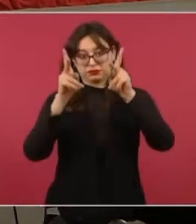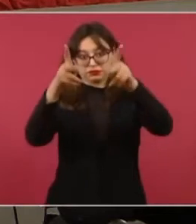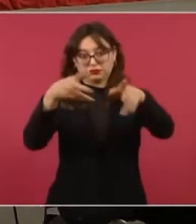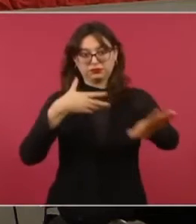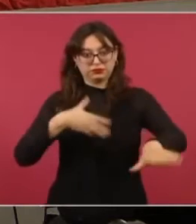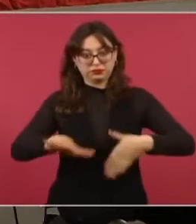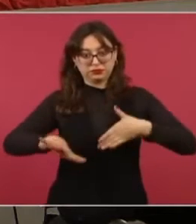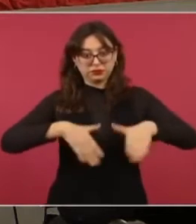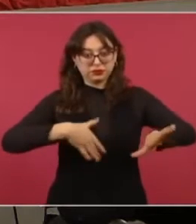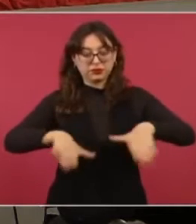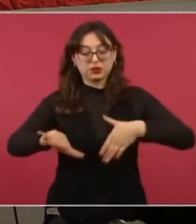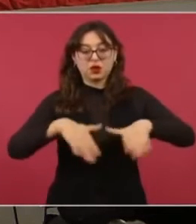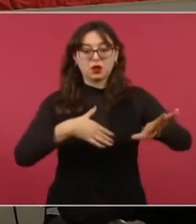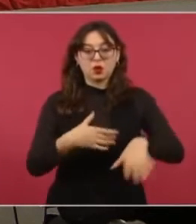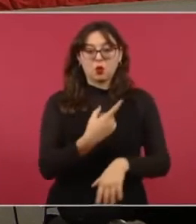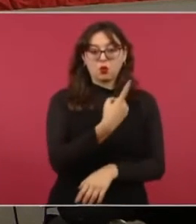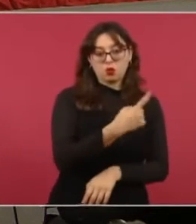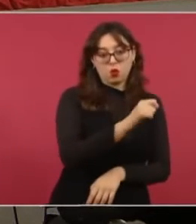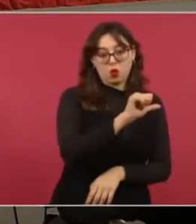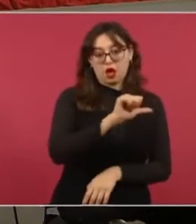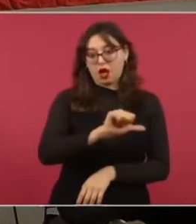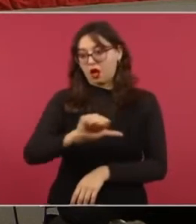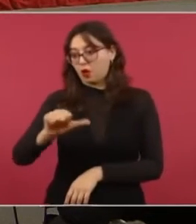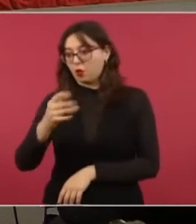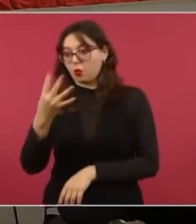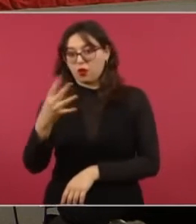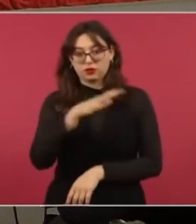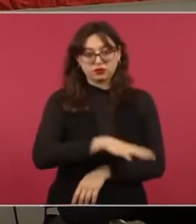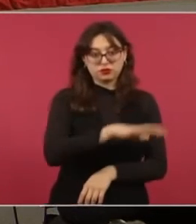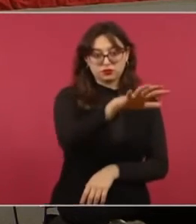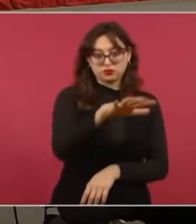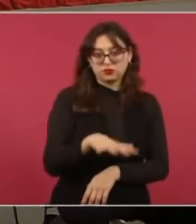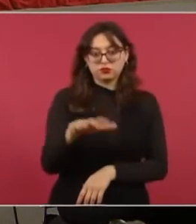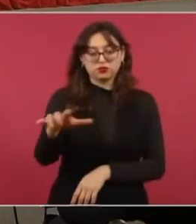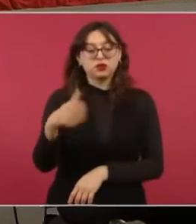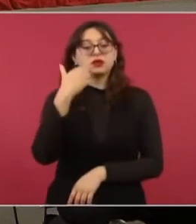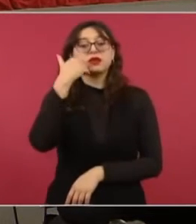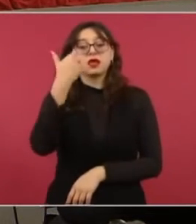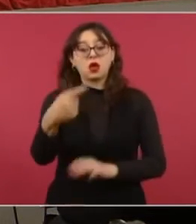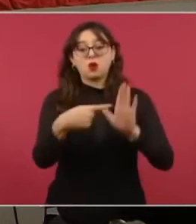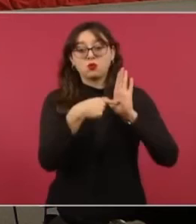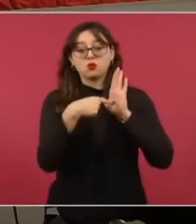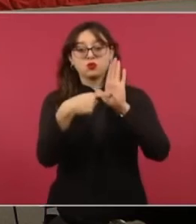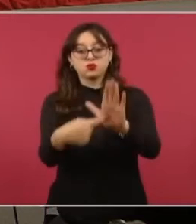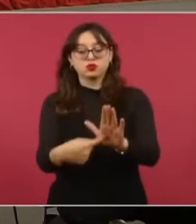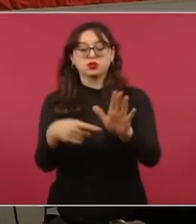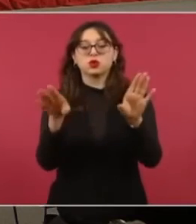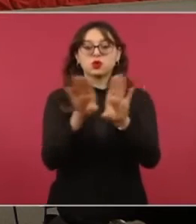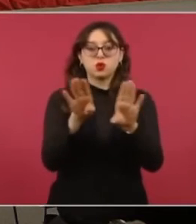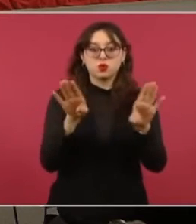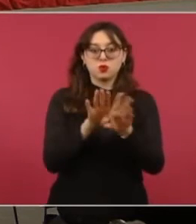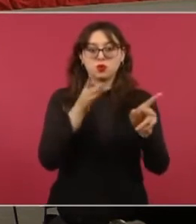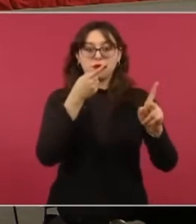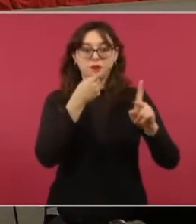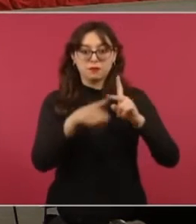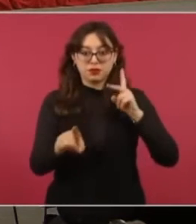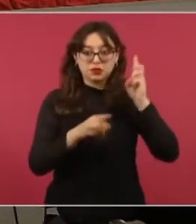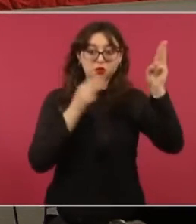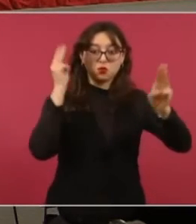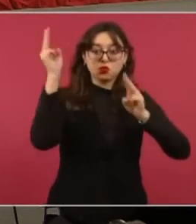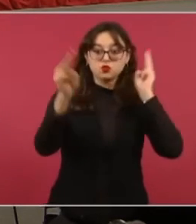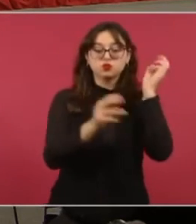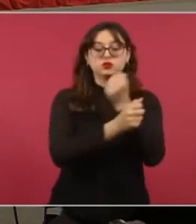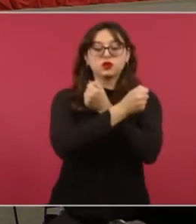muy rápidamente todas las imágenes de lo que se ha ido haciendo desde el Museo del Ajolote en el Zoológico